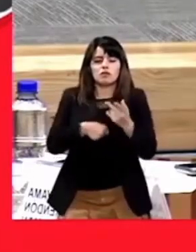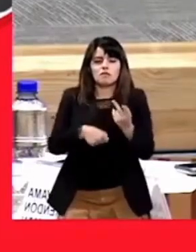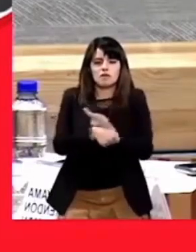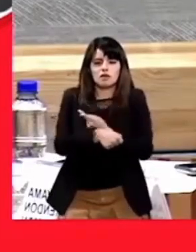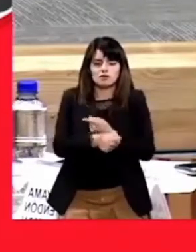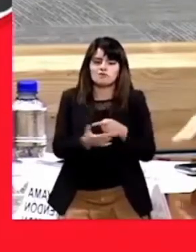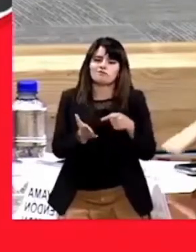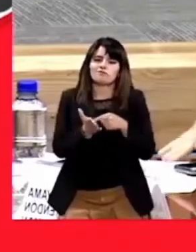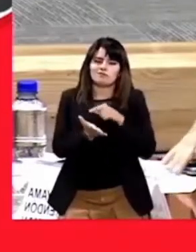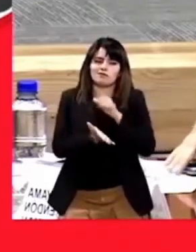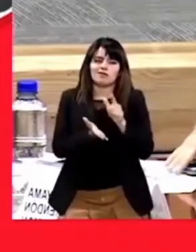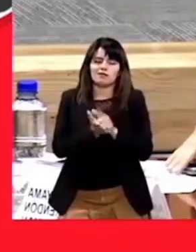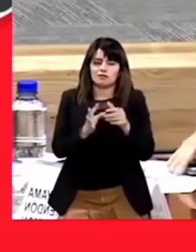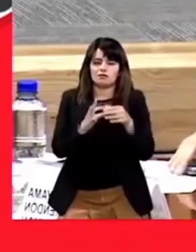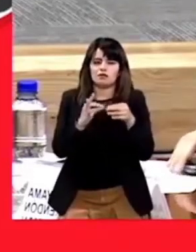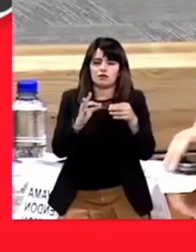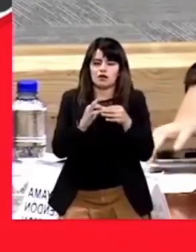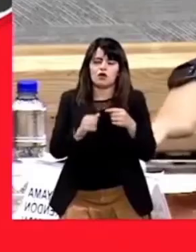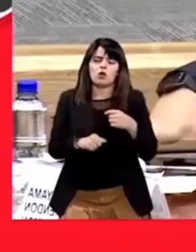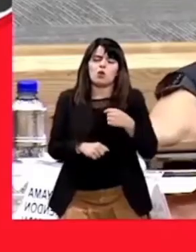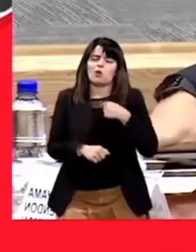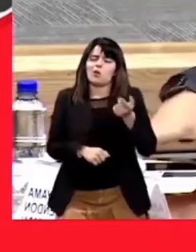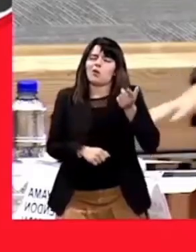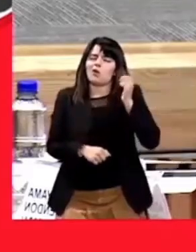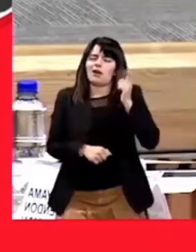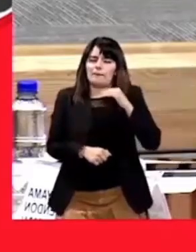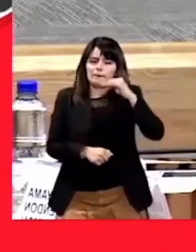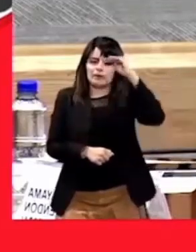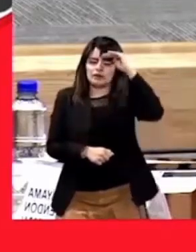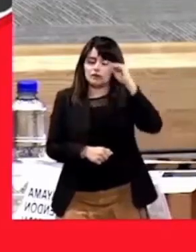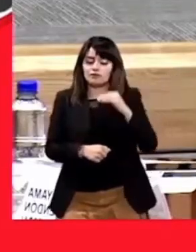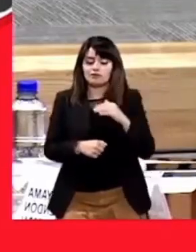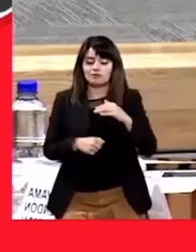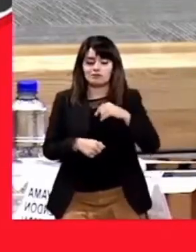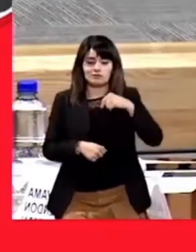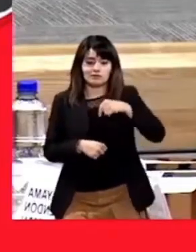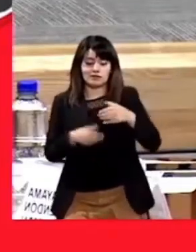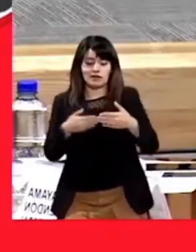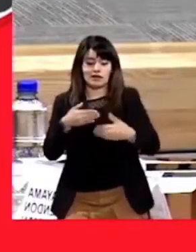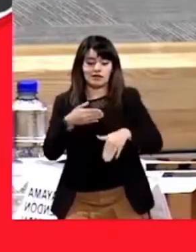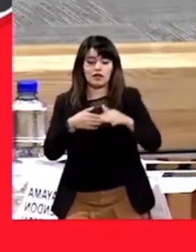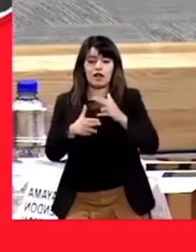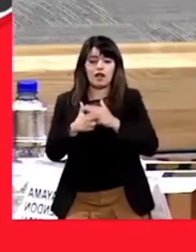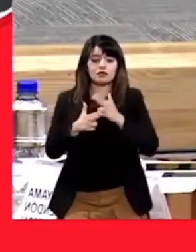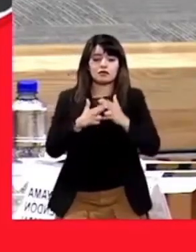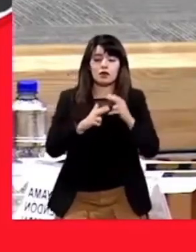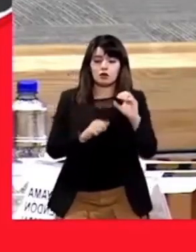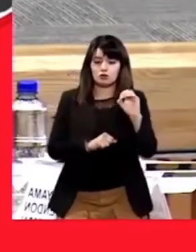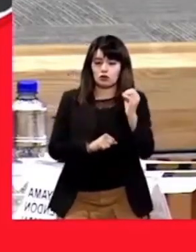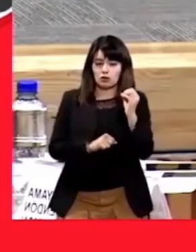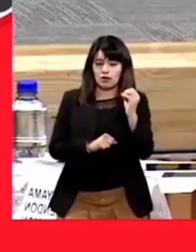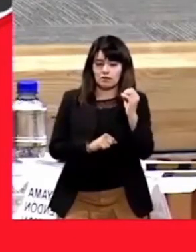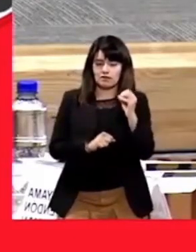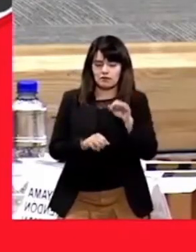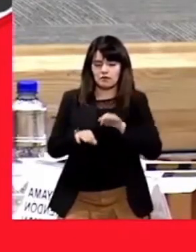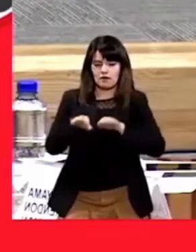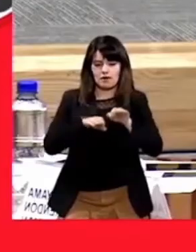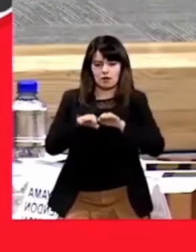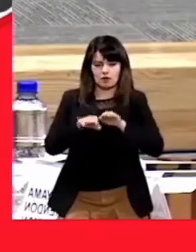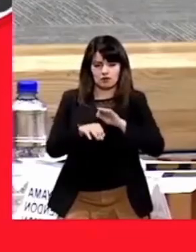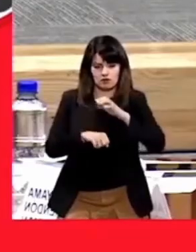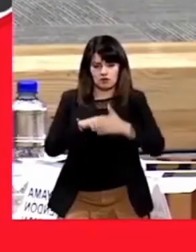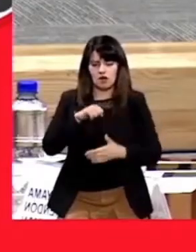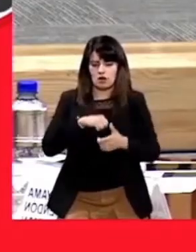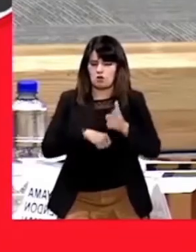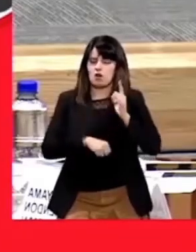de aquí a octubre, que terminen los trabajos del comité, se pueda pronunciar la